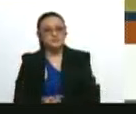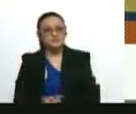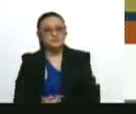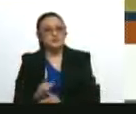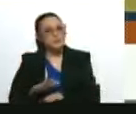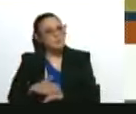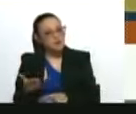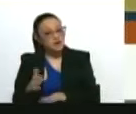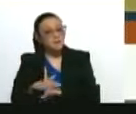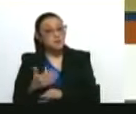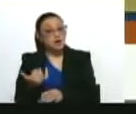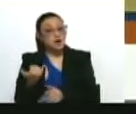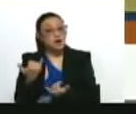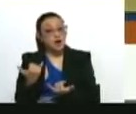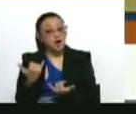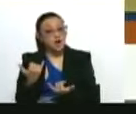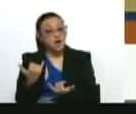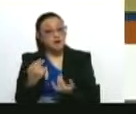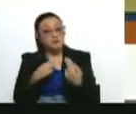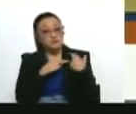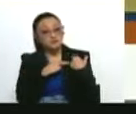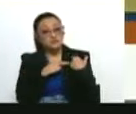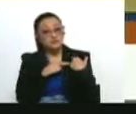¿Por qué? Porque nos va a tocar una misión muy...